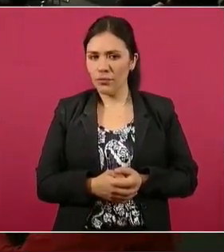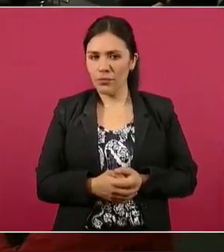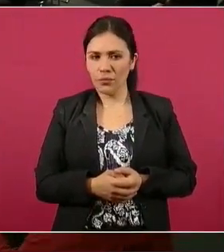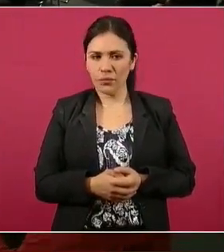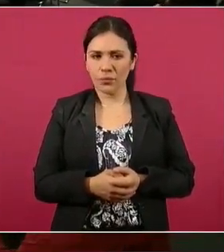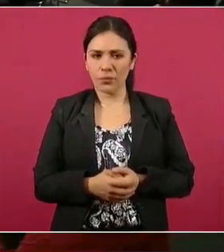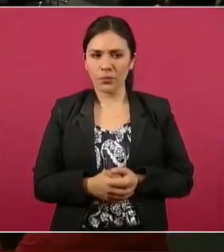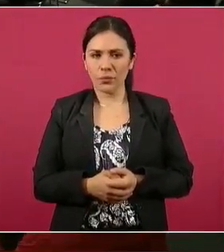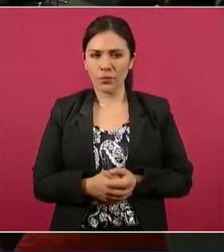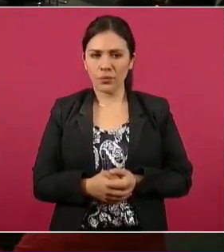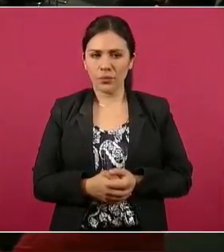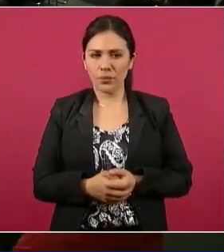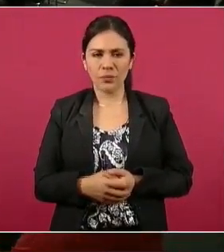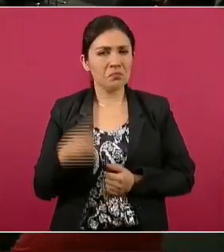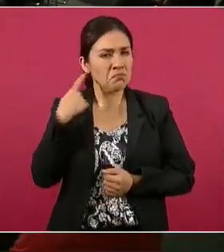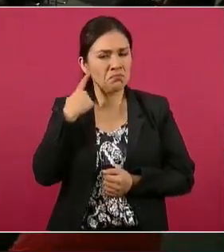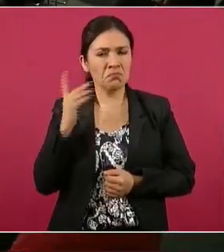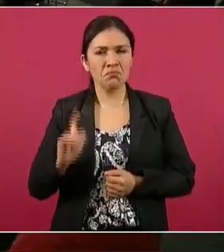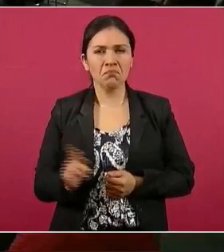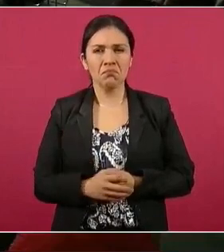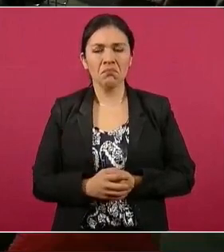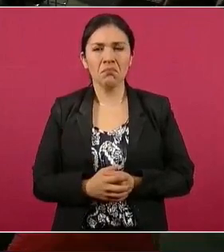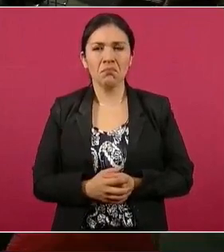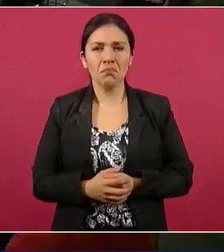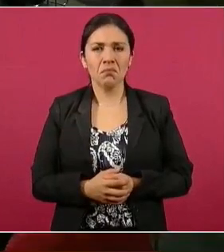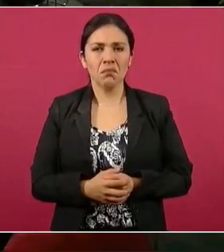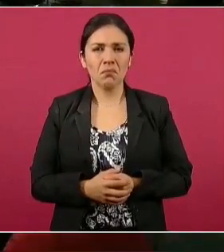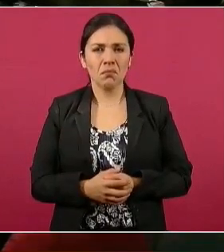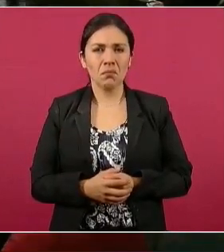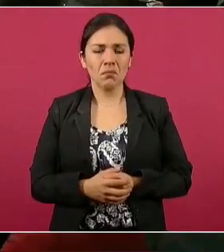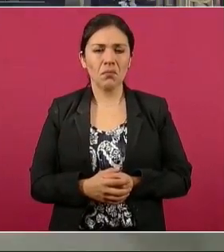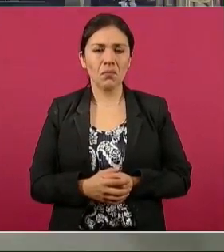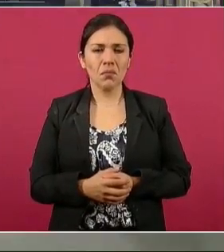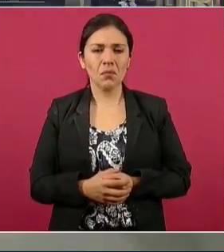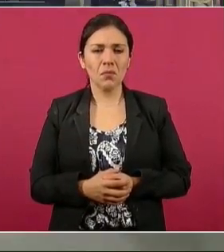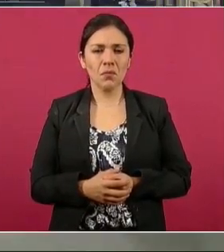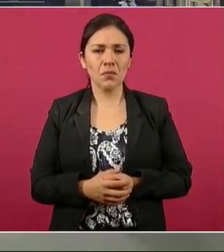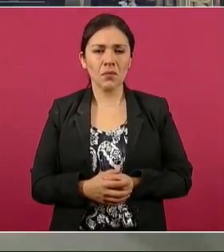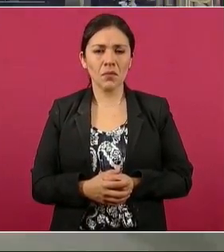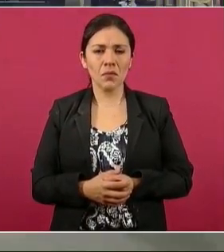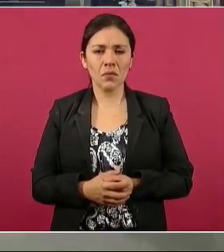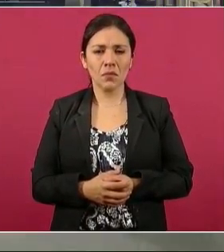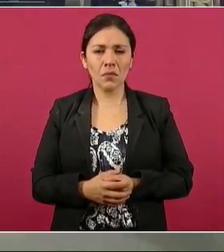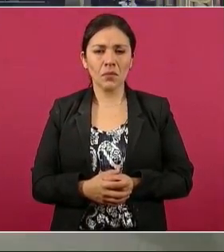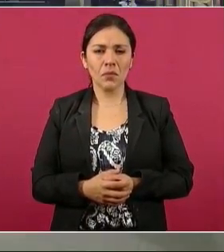respeten. Exacto, porque son pobres, pues son pobres entre los pobres de